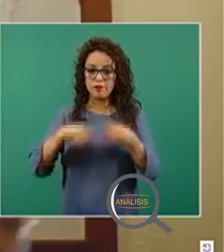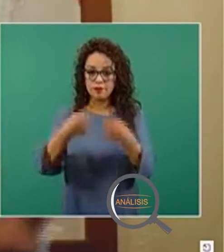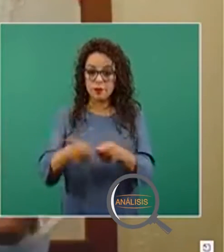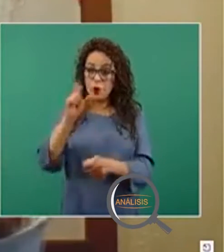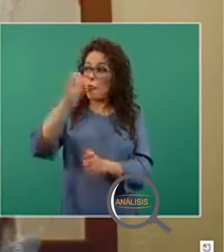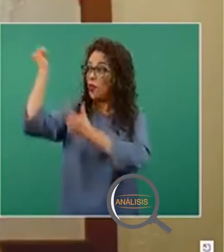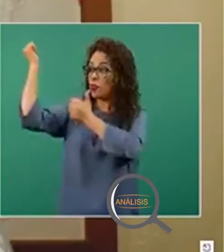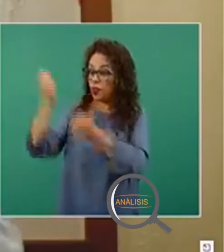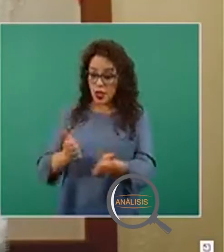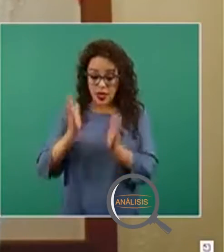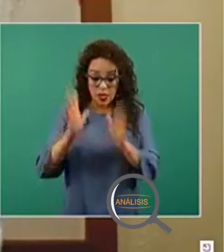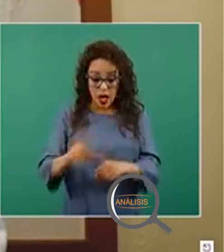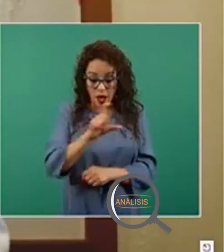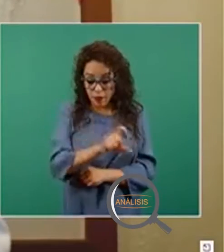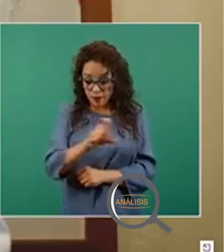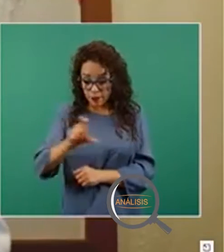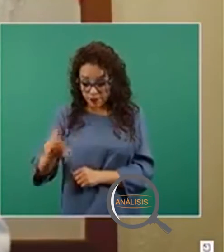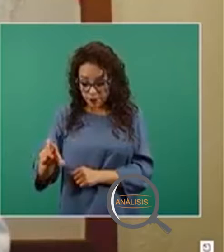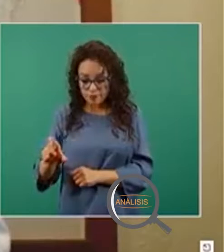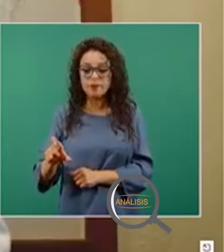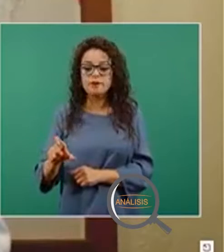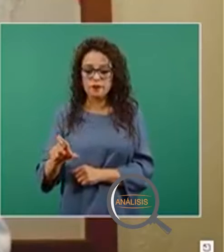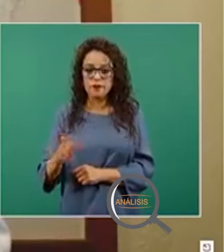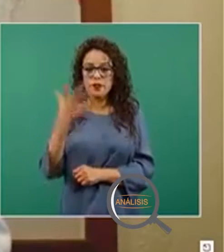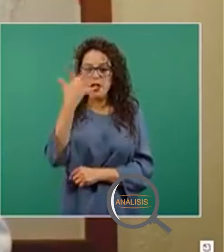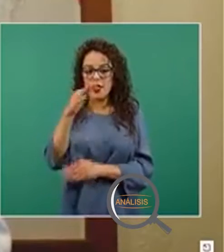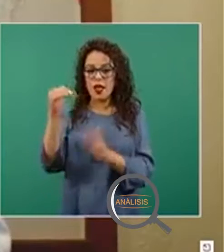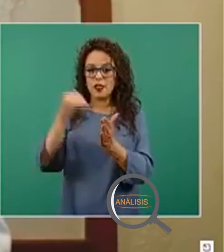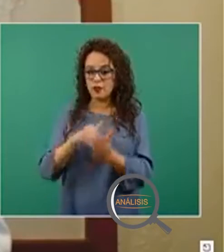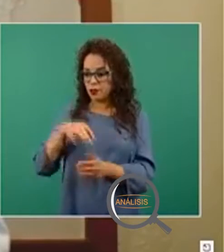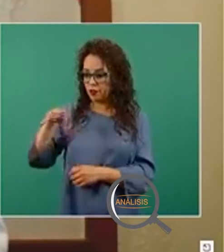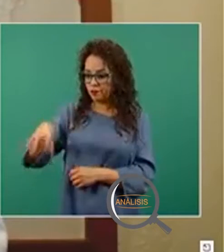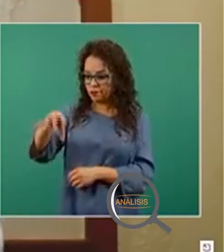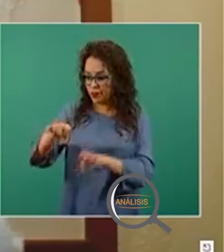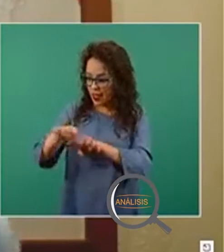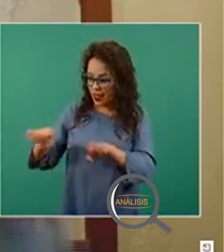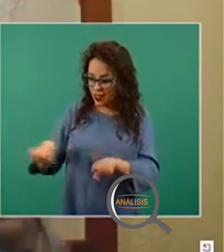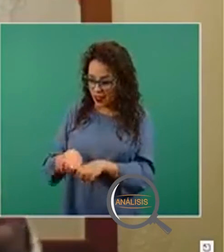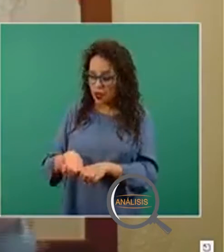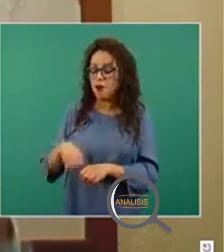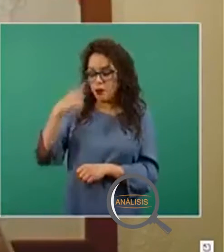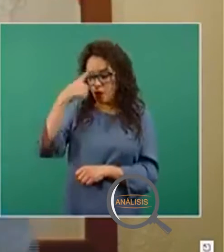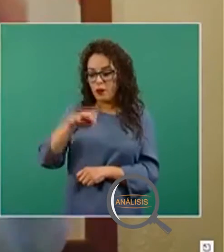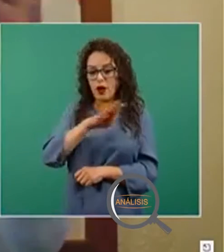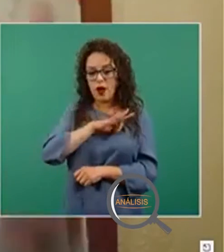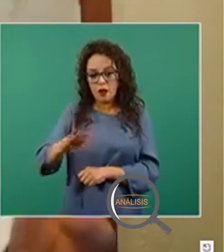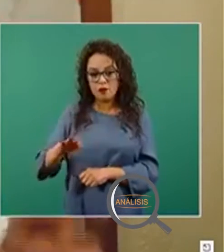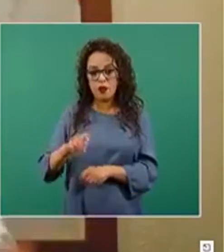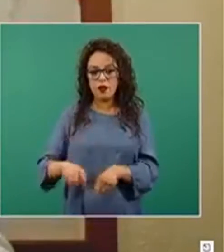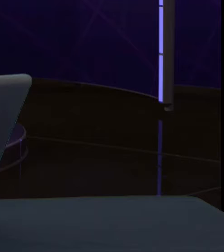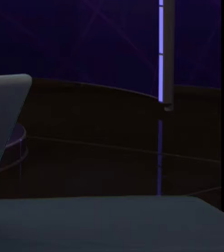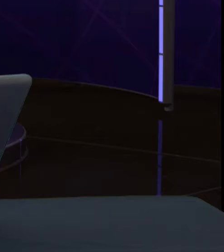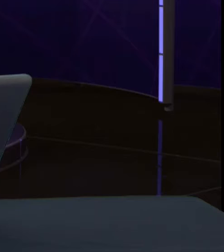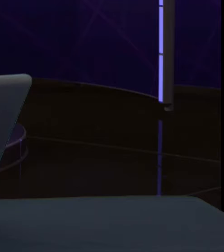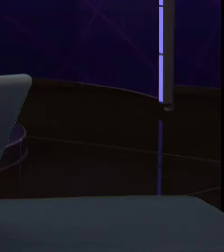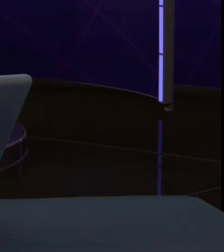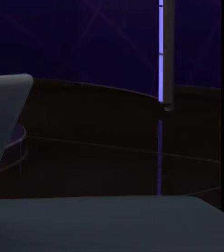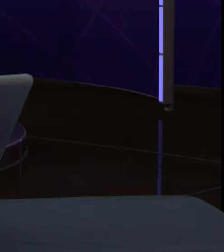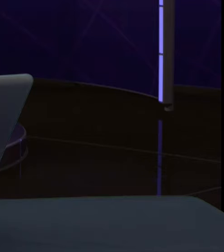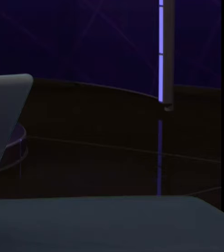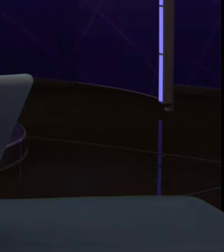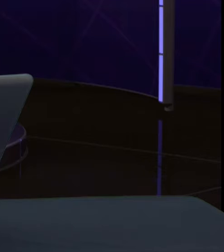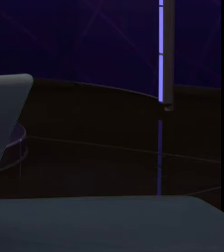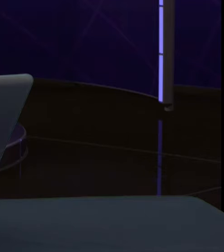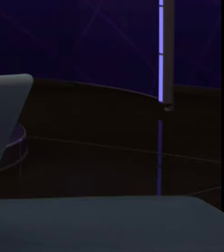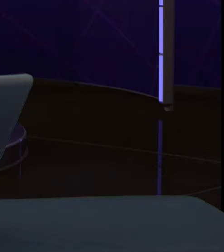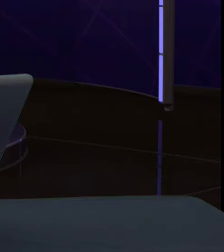llegando, que tenemos a las 10.000 brigadas Correcaminos y la posibilidad de ponerla de manera inmediata. Y sobre todo,